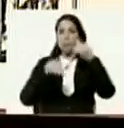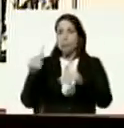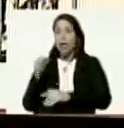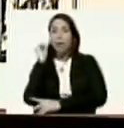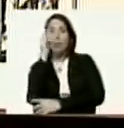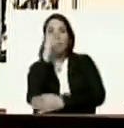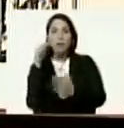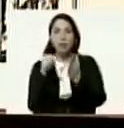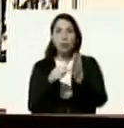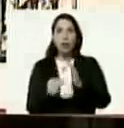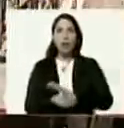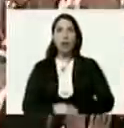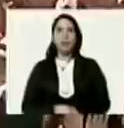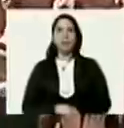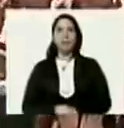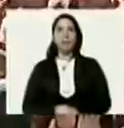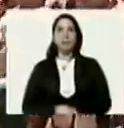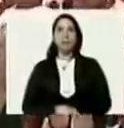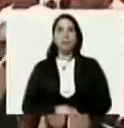Nacional.